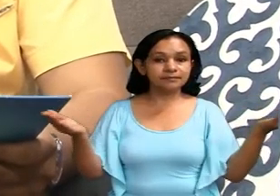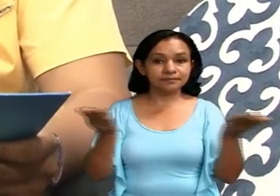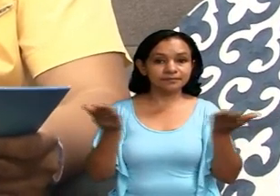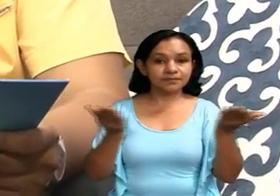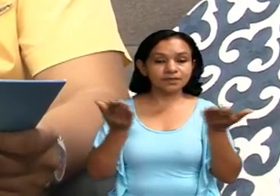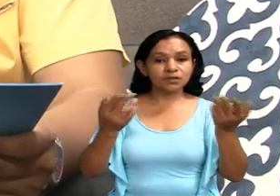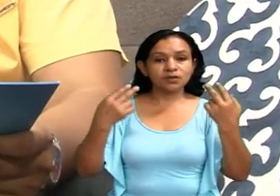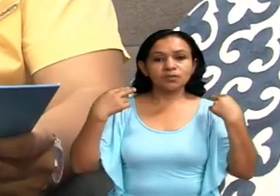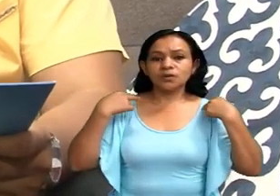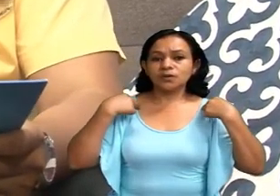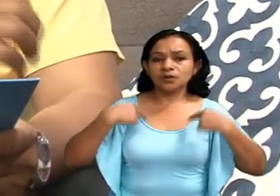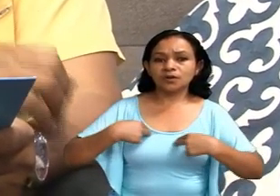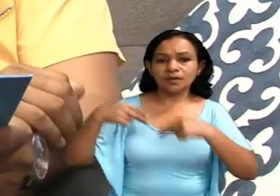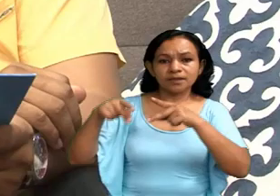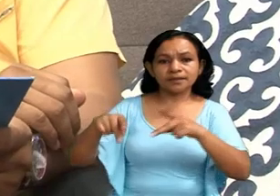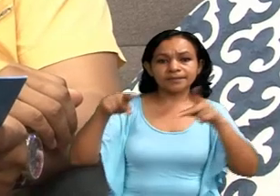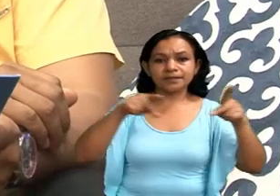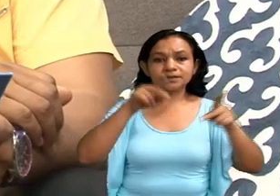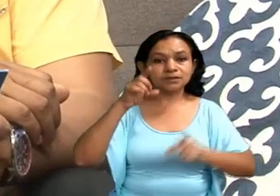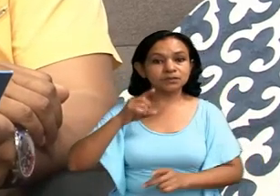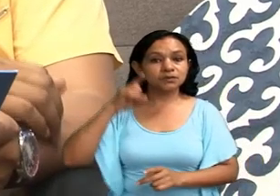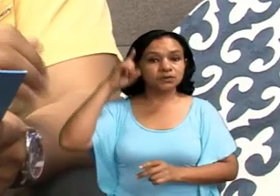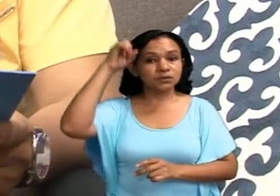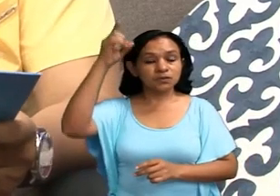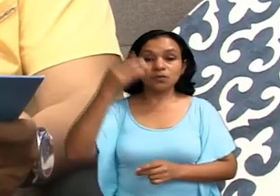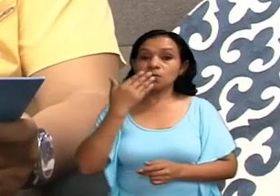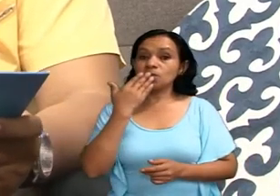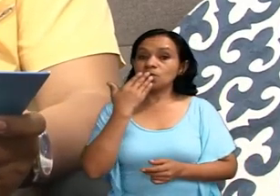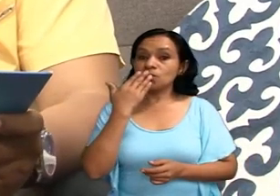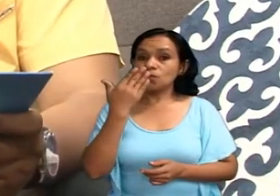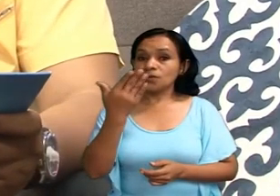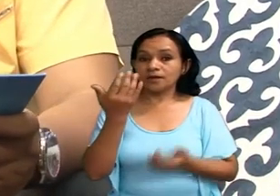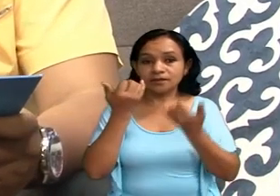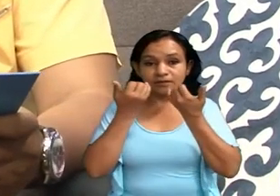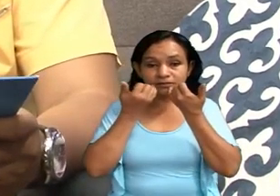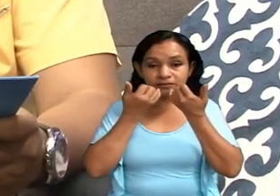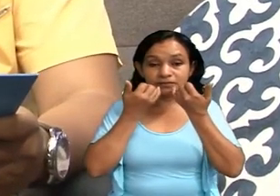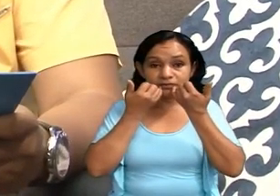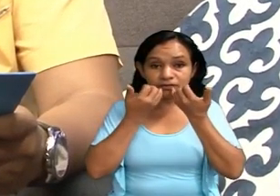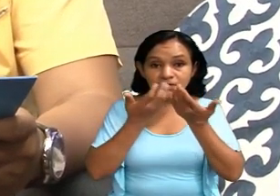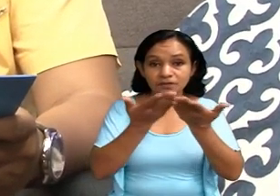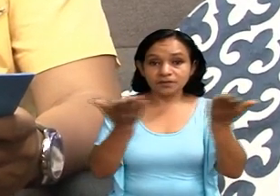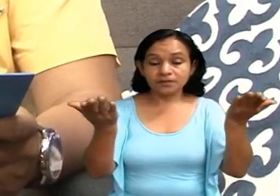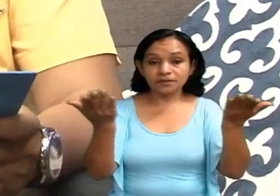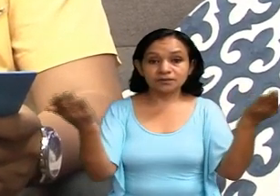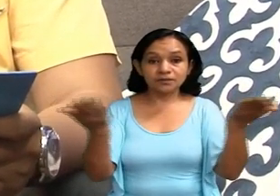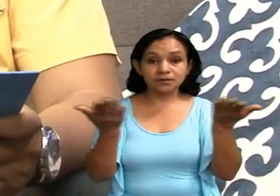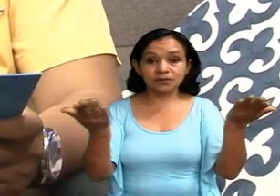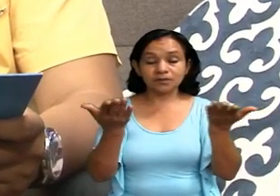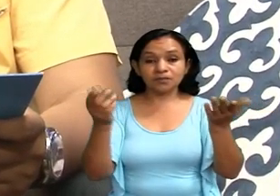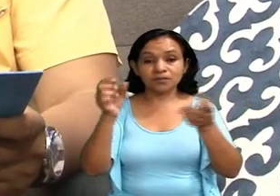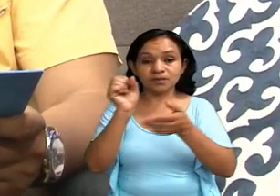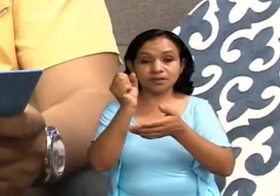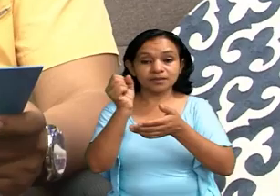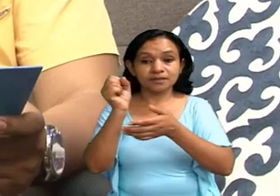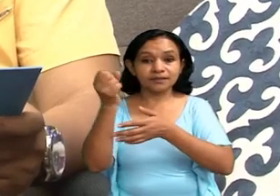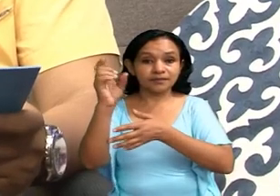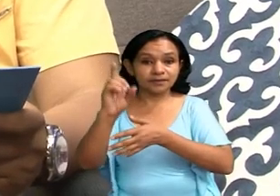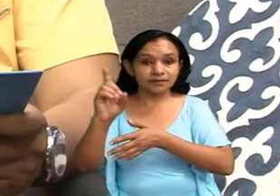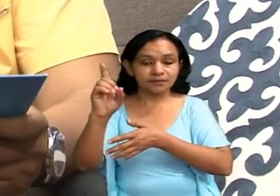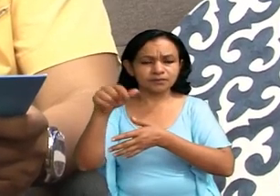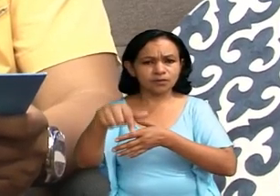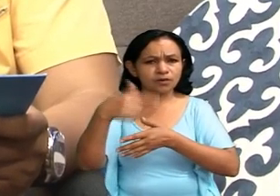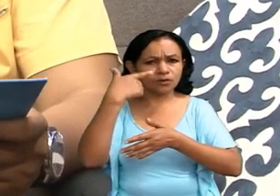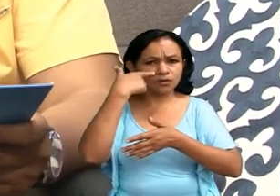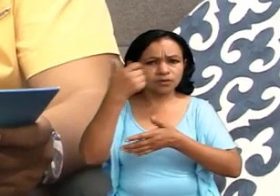nuestro país. Buenas noticias para irnos de fin de semana. Hoy estaremos conversando sobre las orquestas juveniles y los coros escolares y para conocer